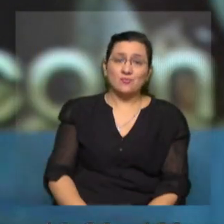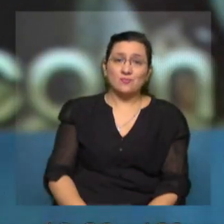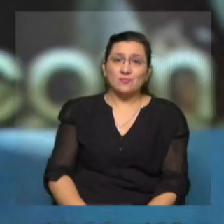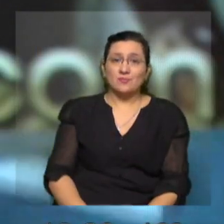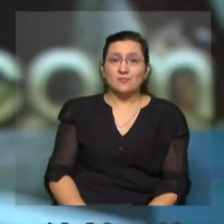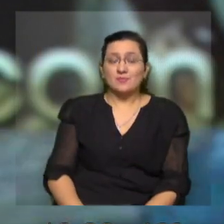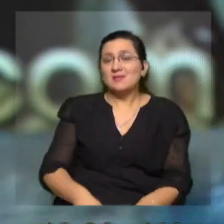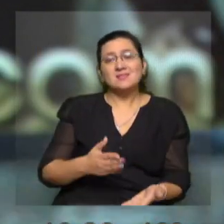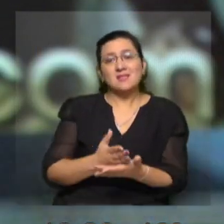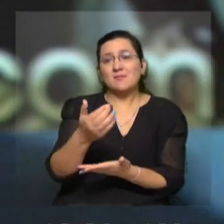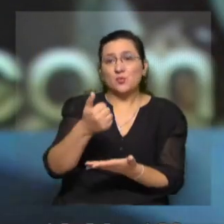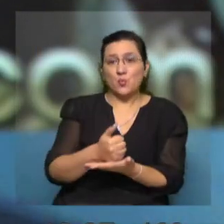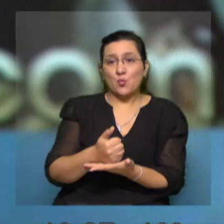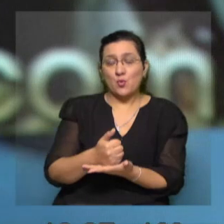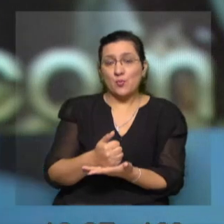que estuvo